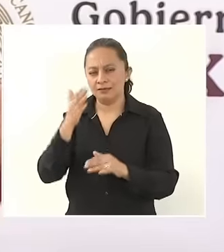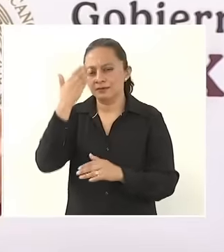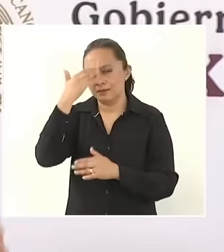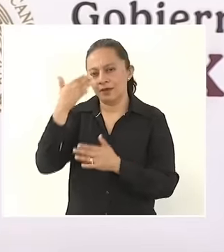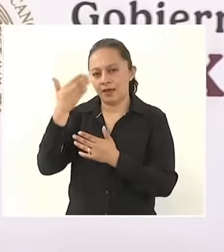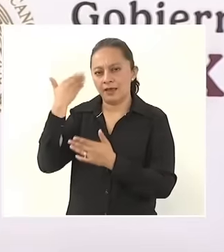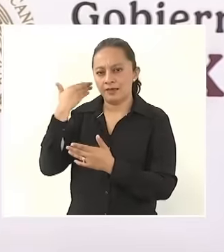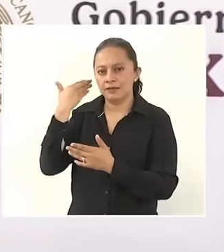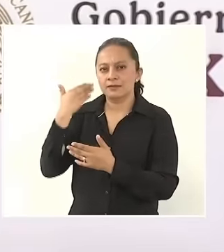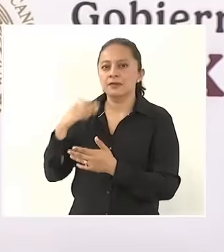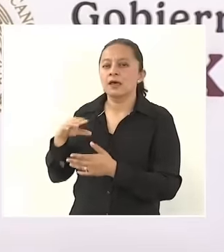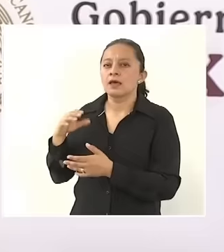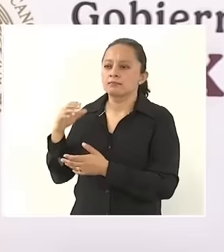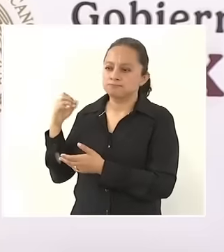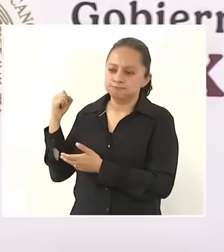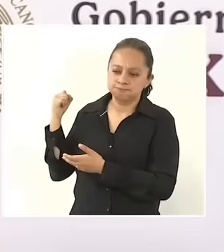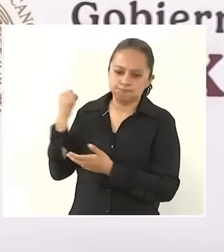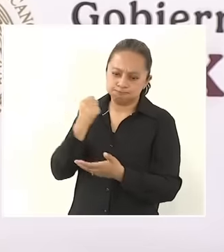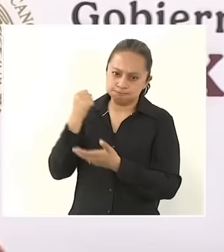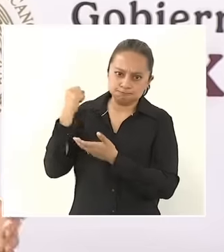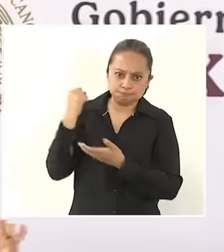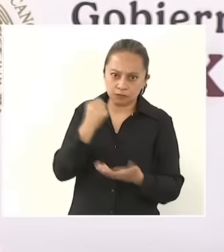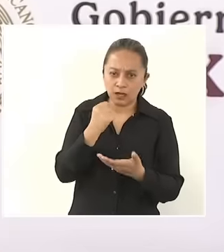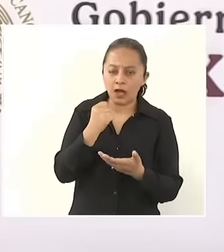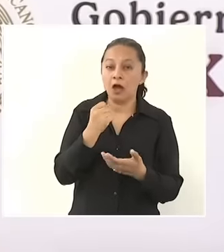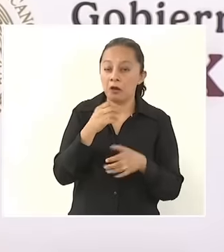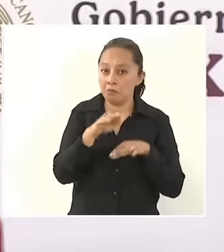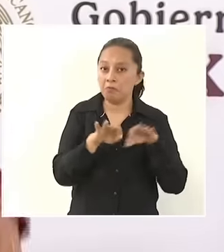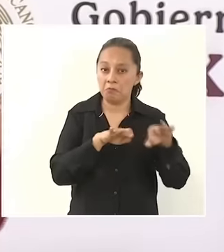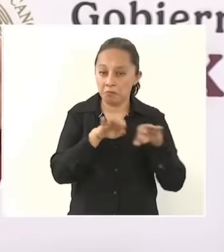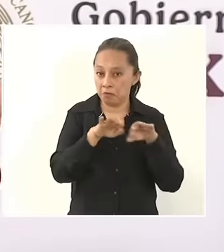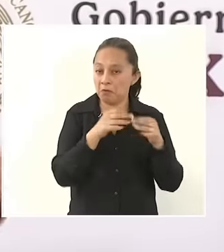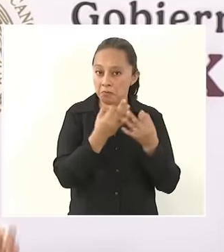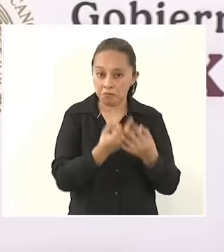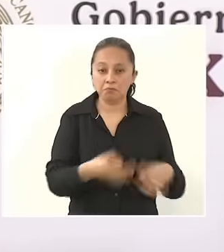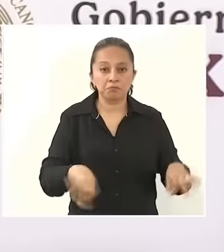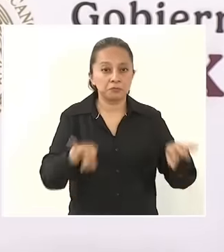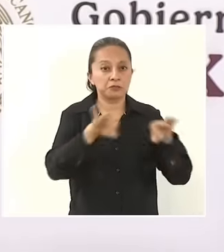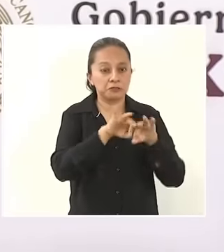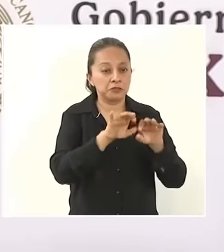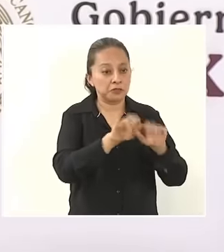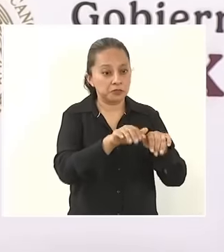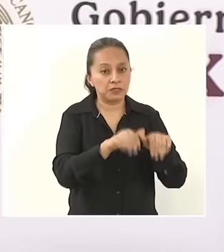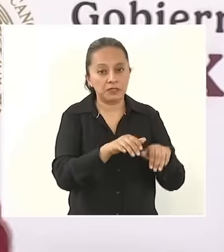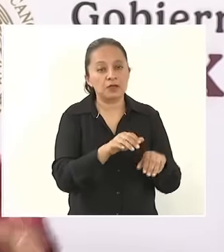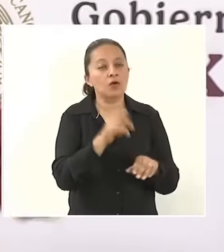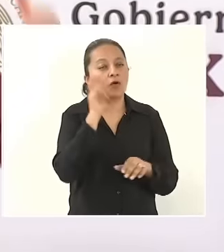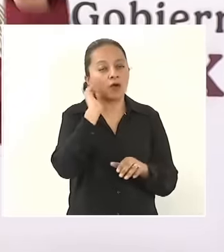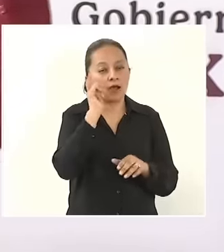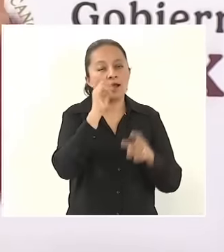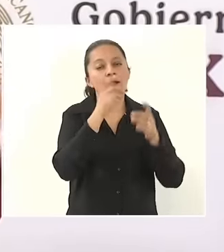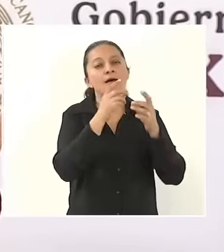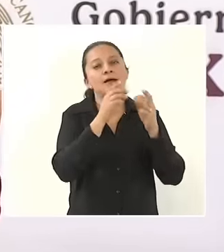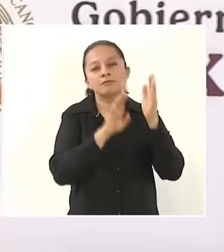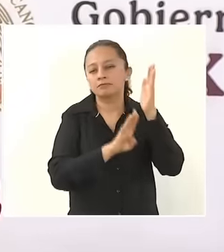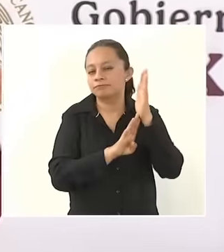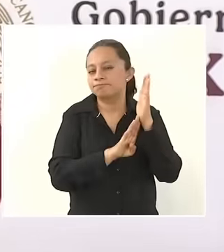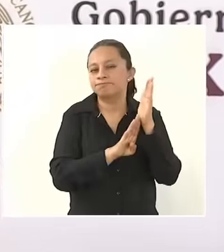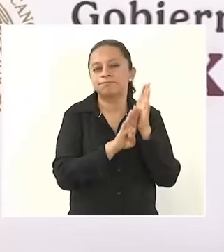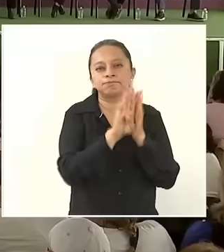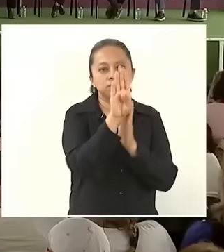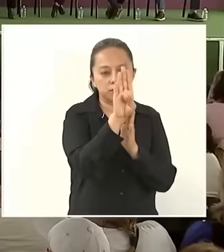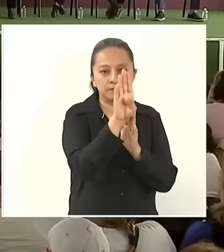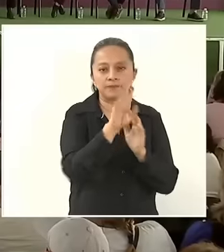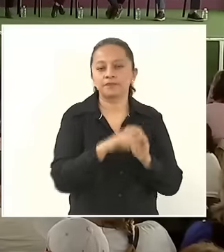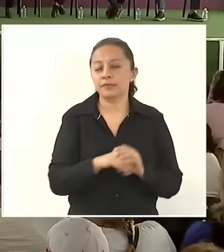y tiene un nivel de empleo muy importante, pues siga desarrollándose. ¿Qué quiere además